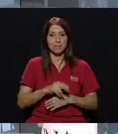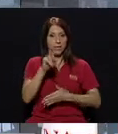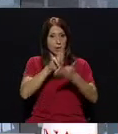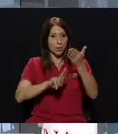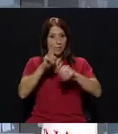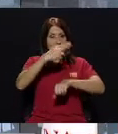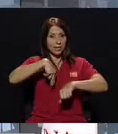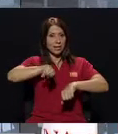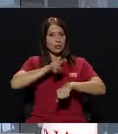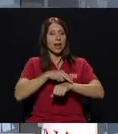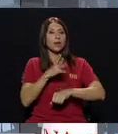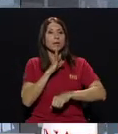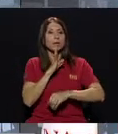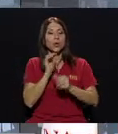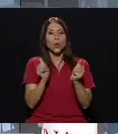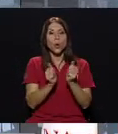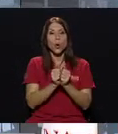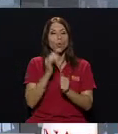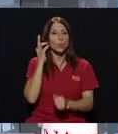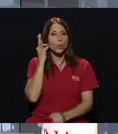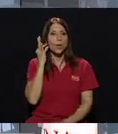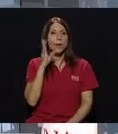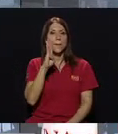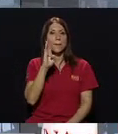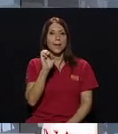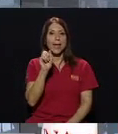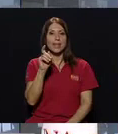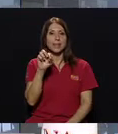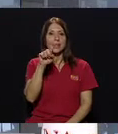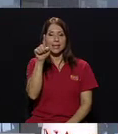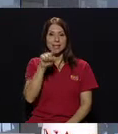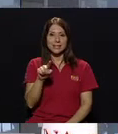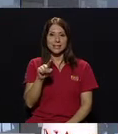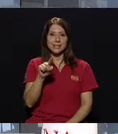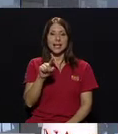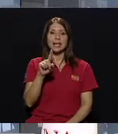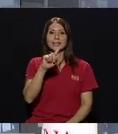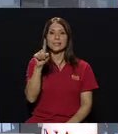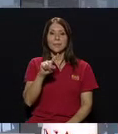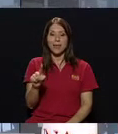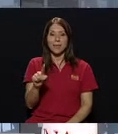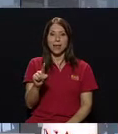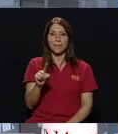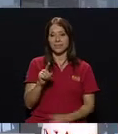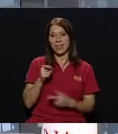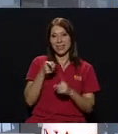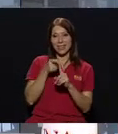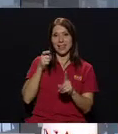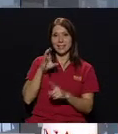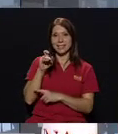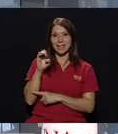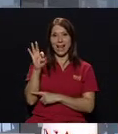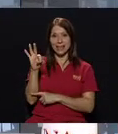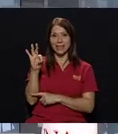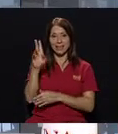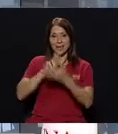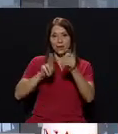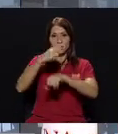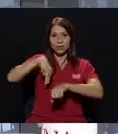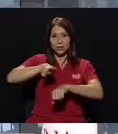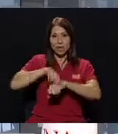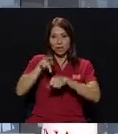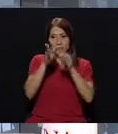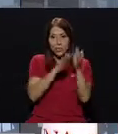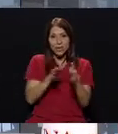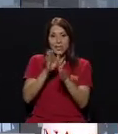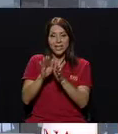la Universidad Nacional conversó con Beatriz Cepeda del SINAT de la Universidad Nacional, que está organizando esta feria donde